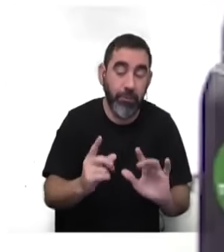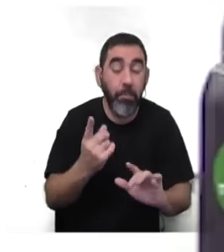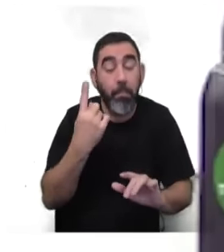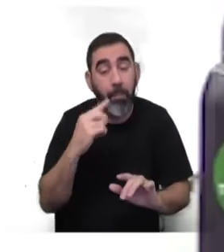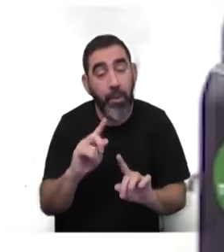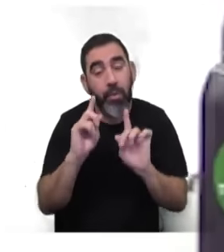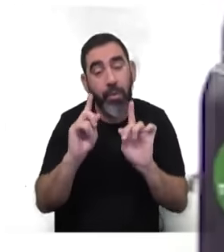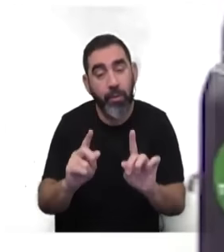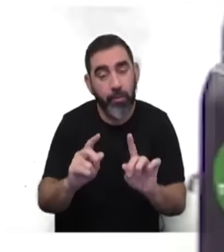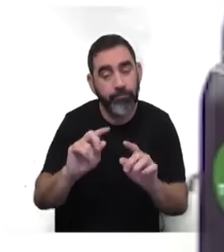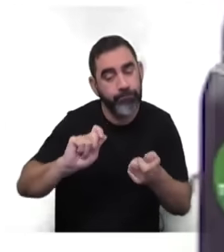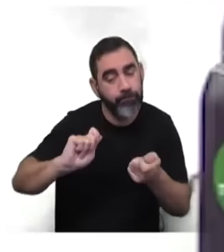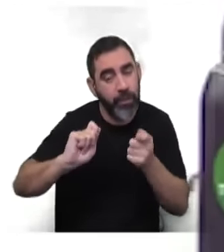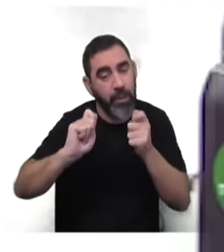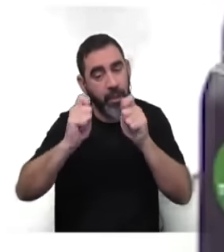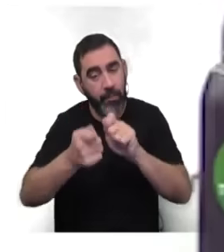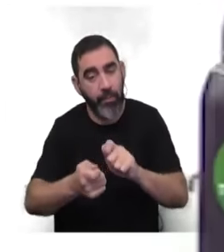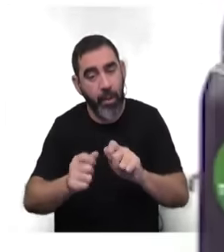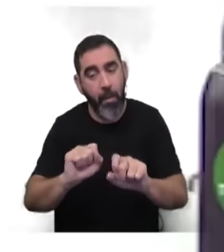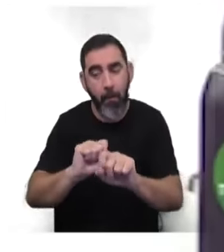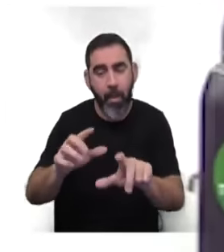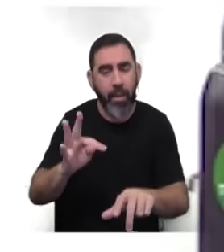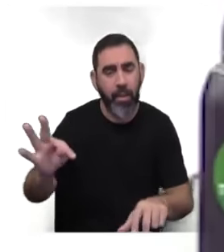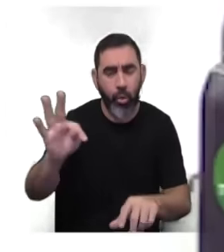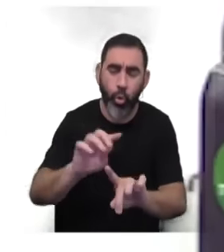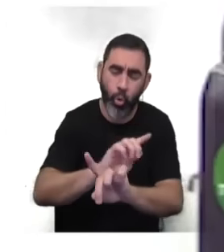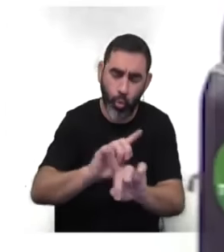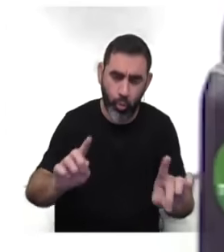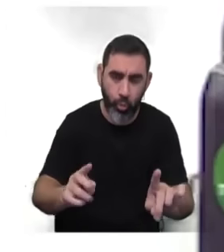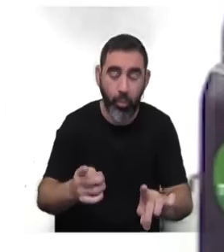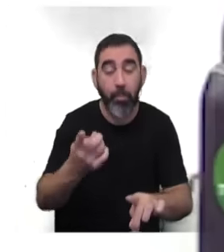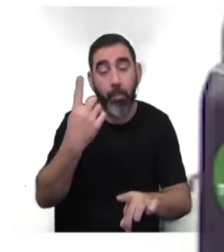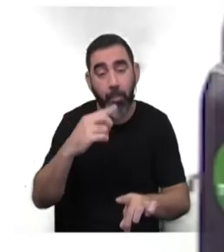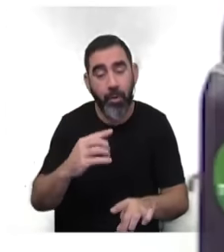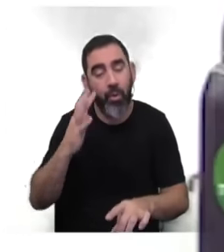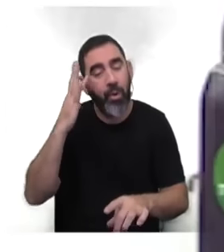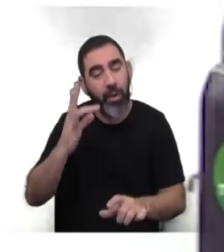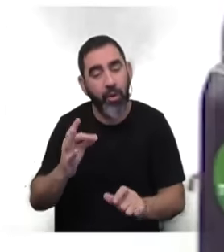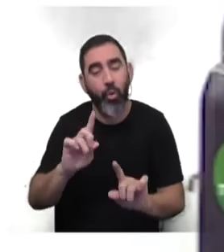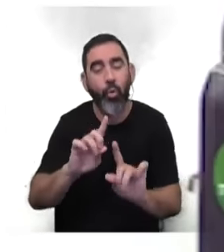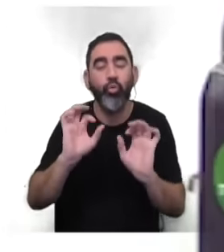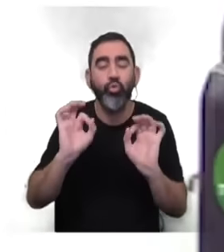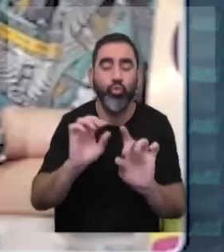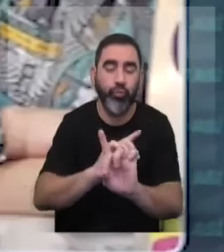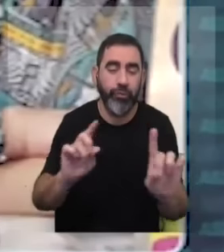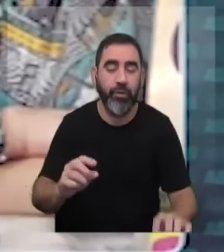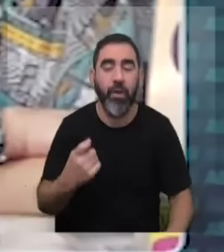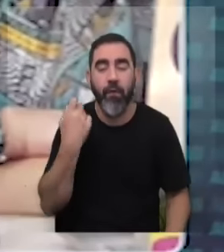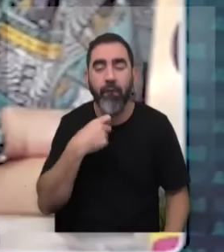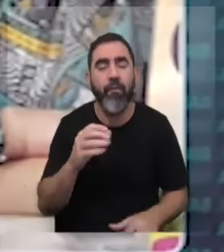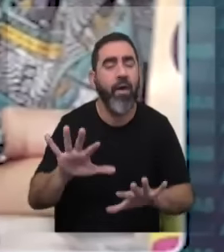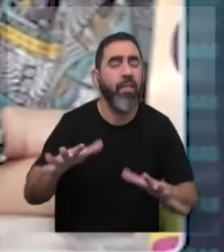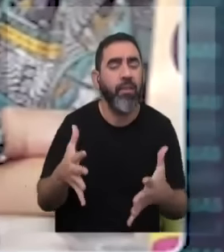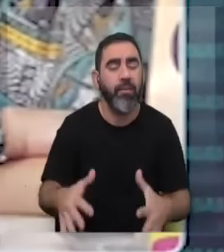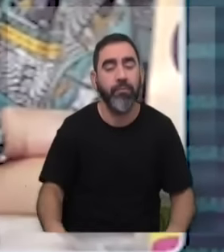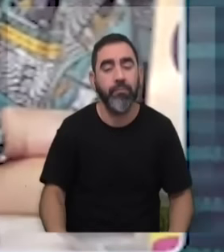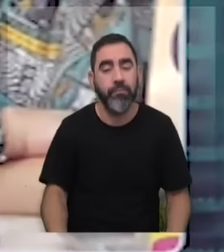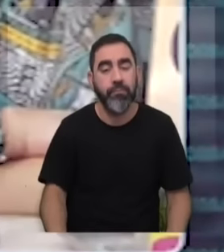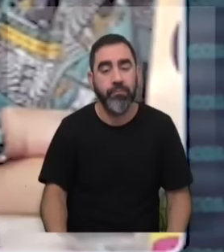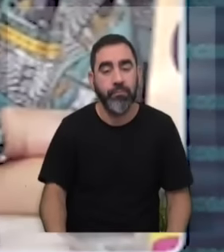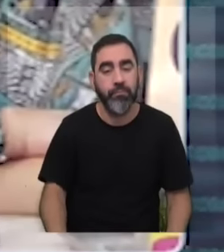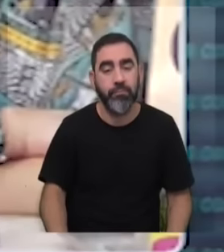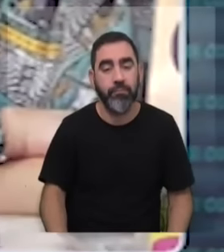tendríamos que rever yo no digo que esté mal el teórico pero entiendo que me parece que es insuficiente Qué cosas faltan por ejemplo